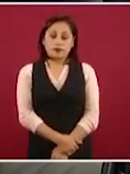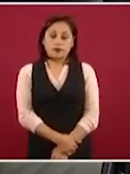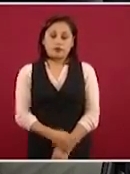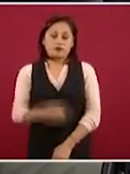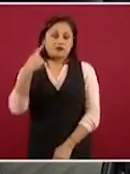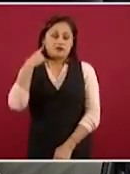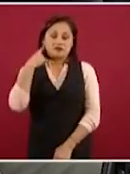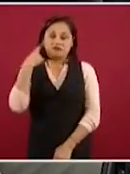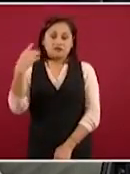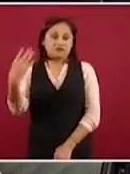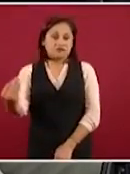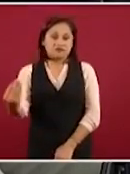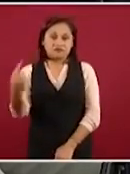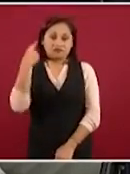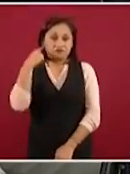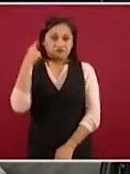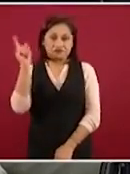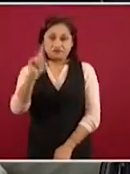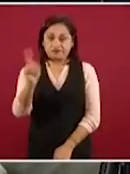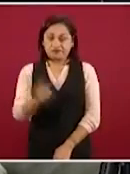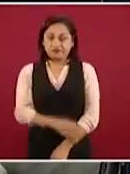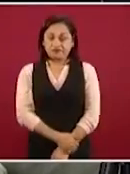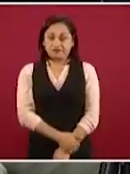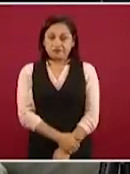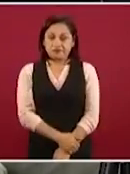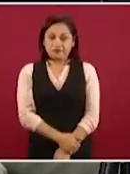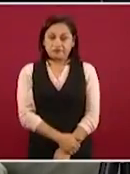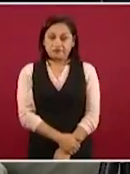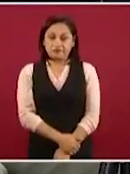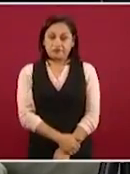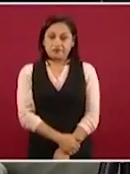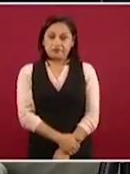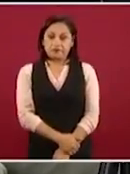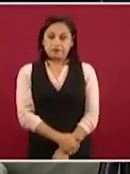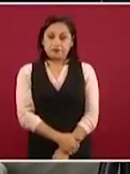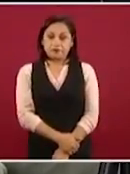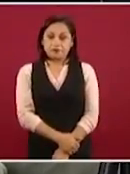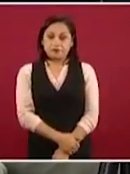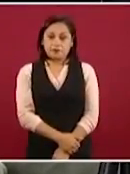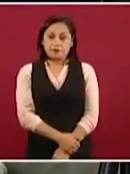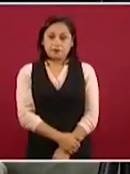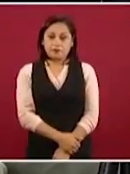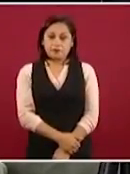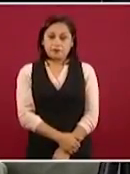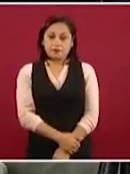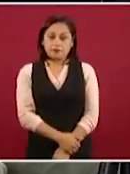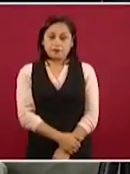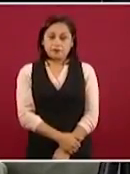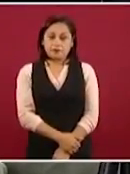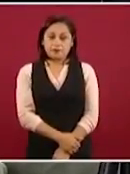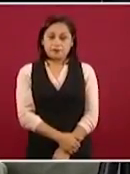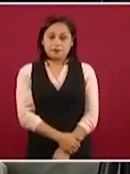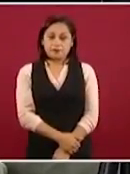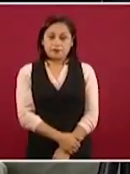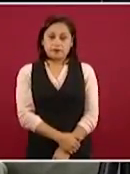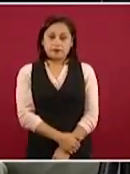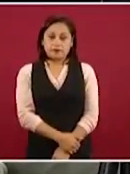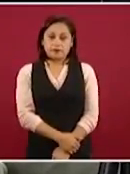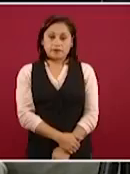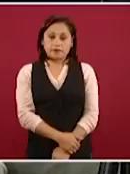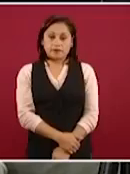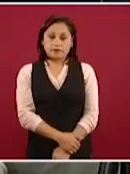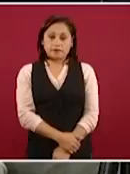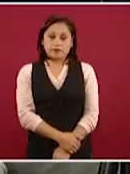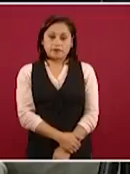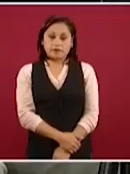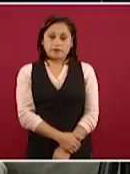la conexión de este informe que le entregaron a Estados Unidos sobre los 6,000 armas ilegales. ¿Cómo ustedes detectaron el lugar